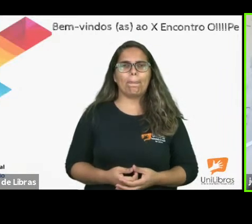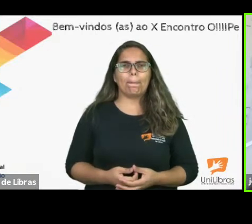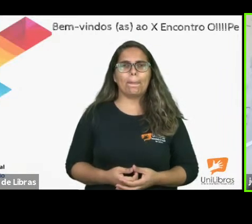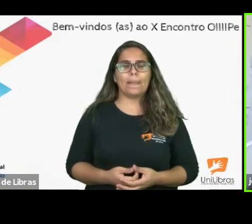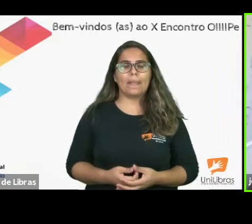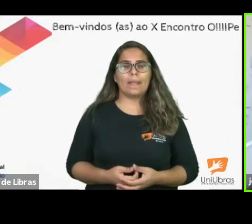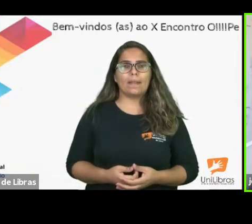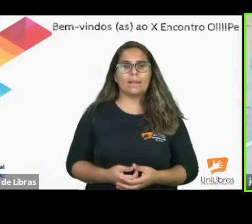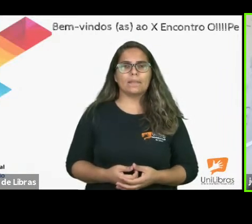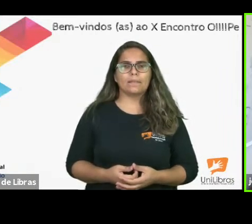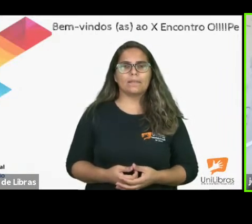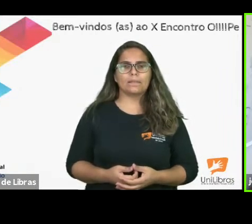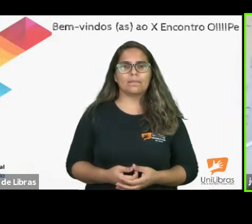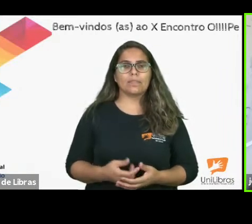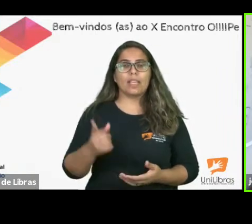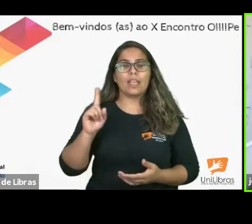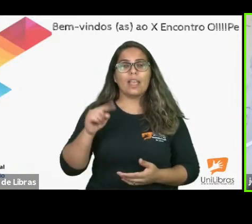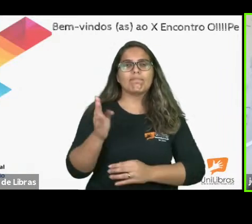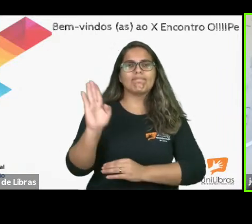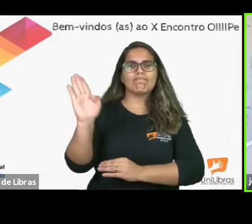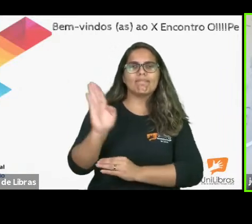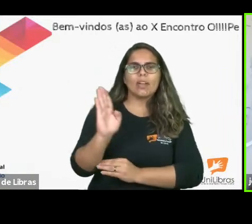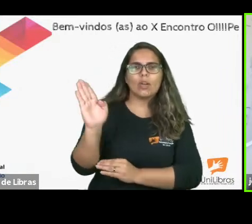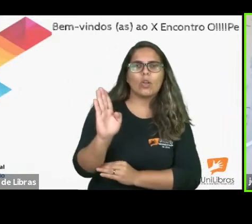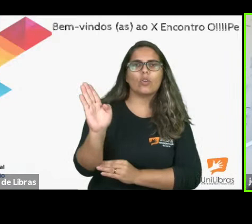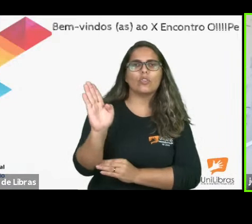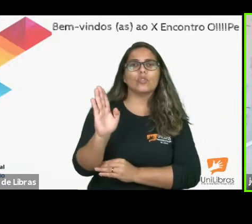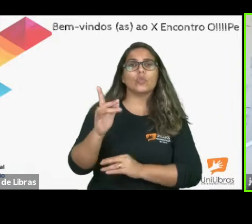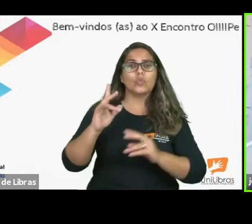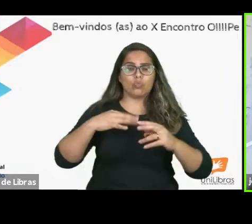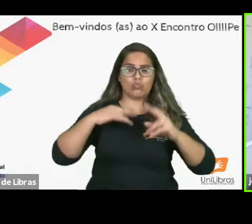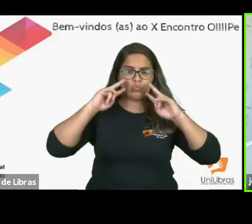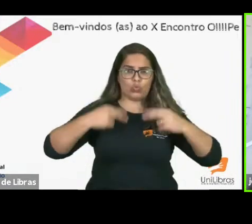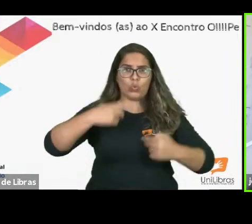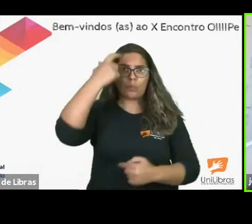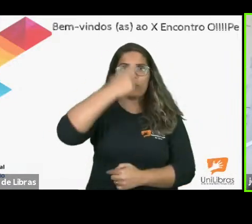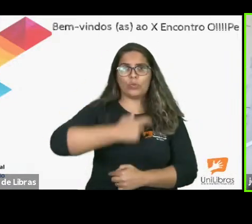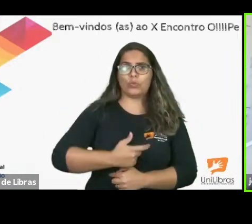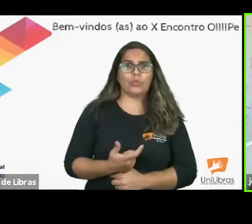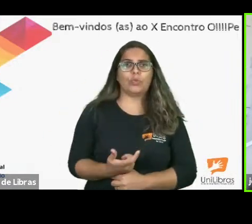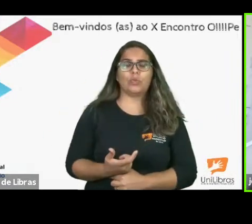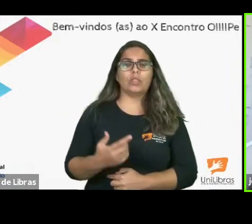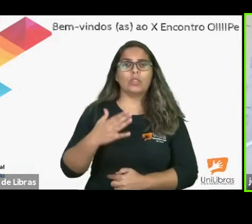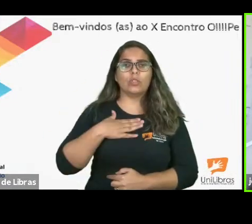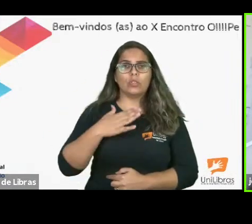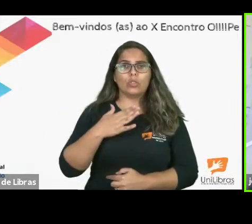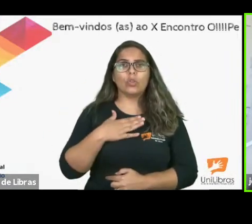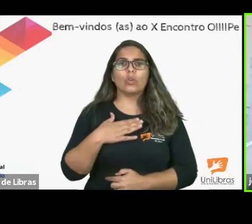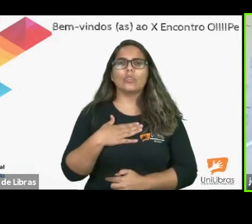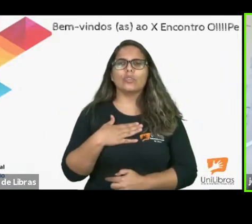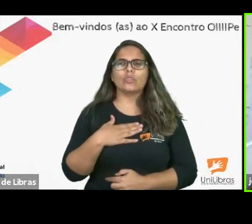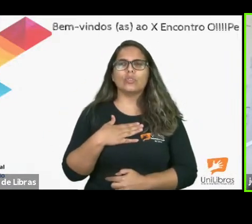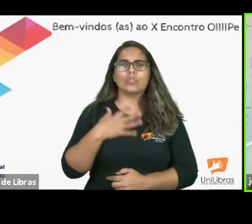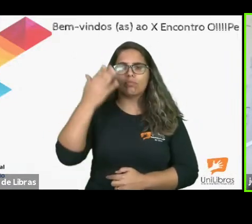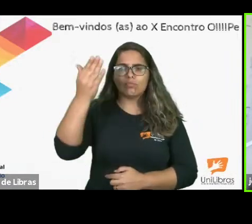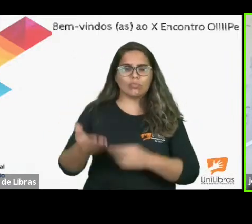naturaleza biológica de los seres humanos. Y no son ni buenos ni malos en sí.